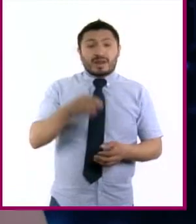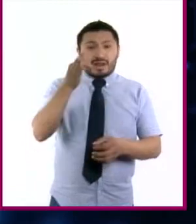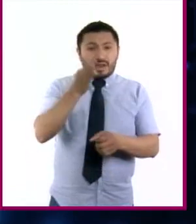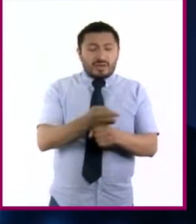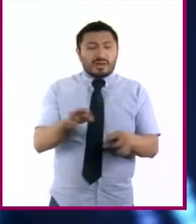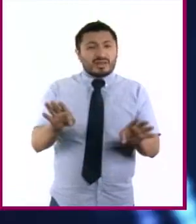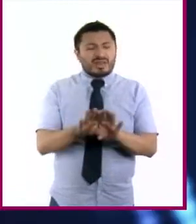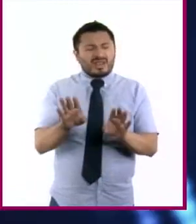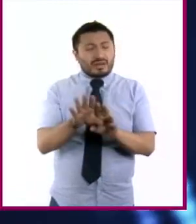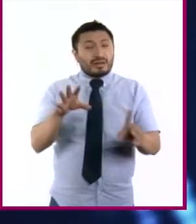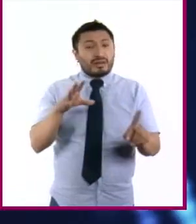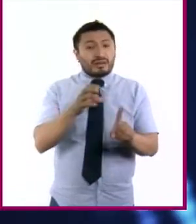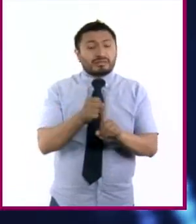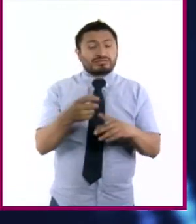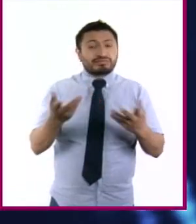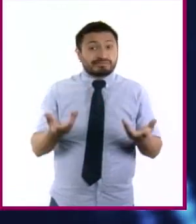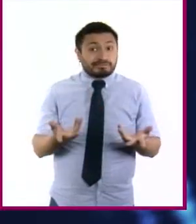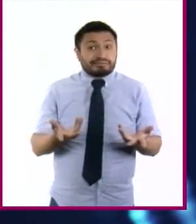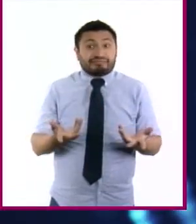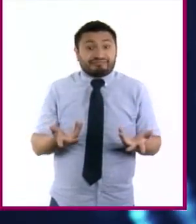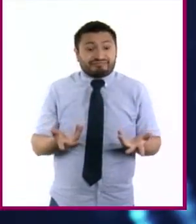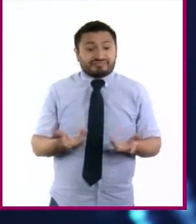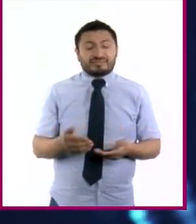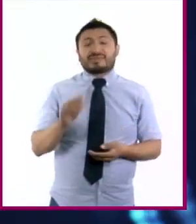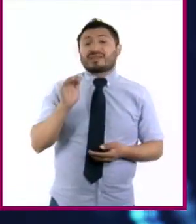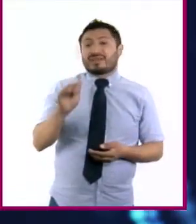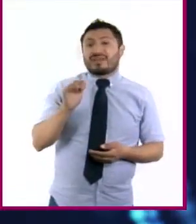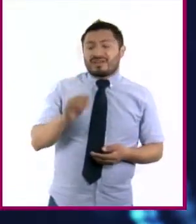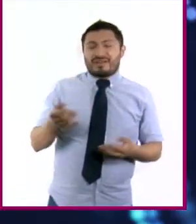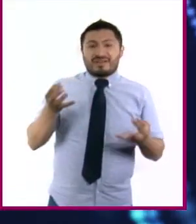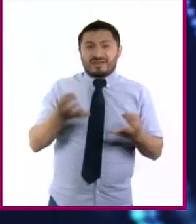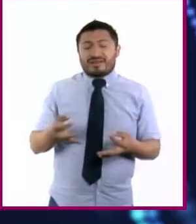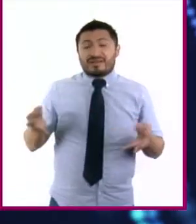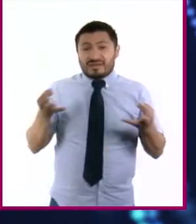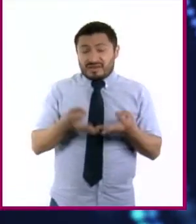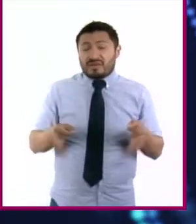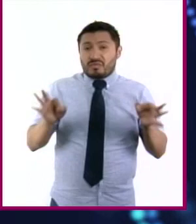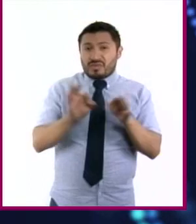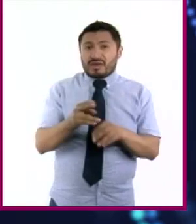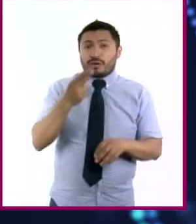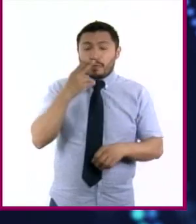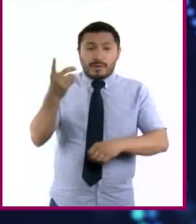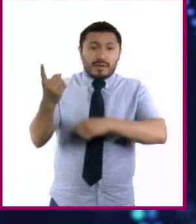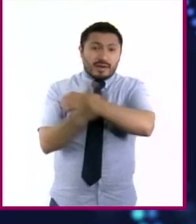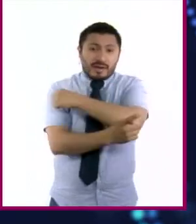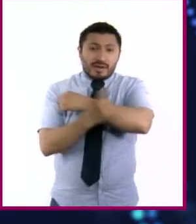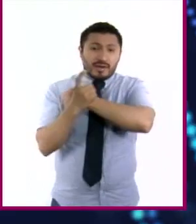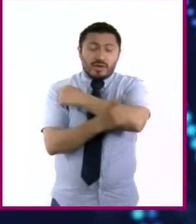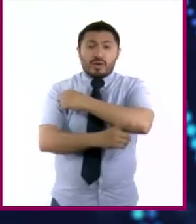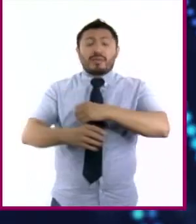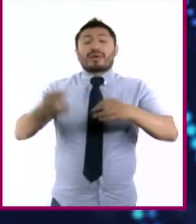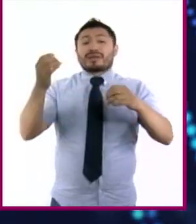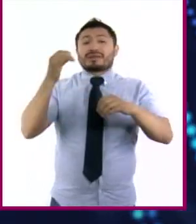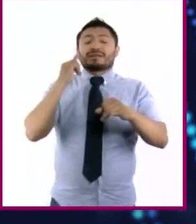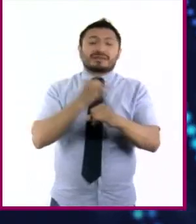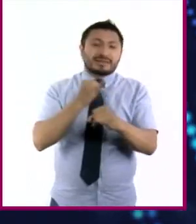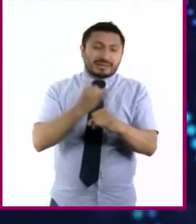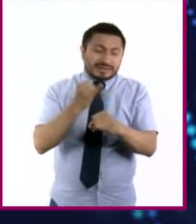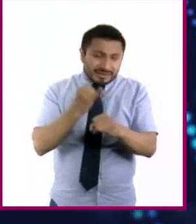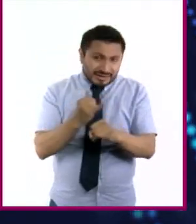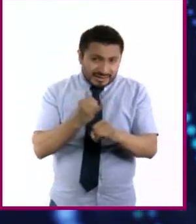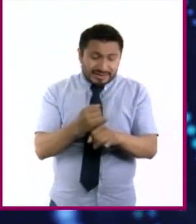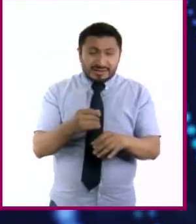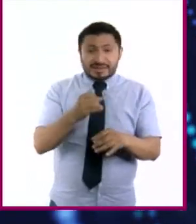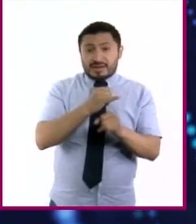esto? ¡Ey! Y si está bueno usar la automatización y las herramientas digitales en la recolección de